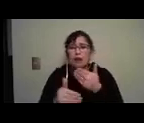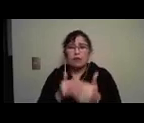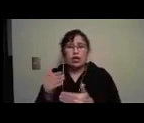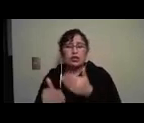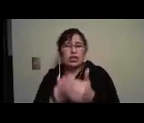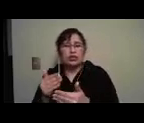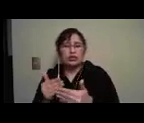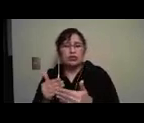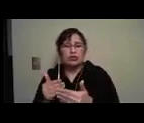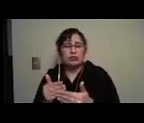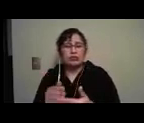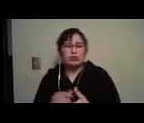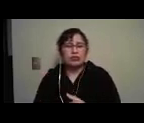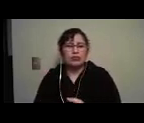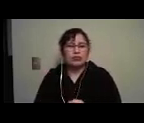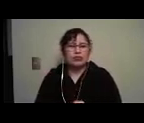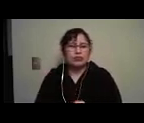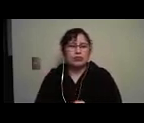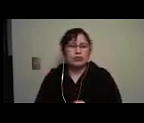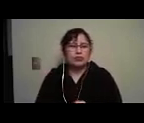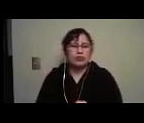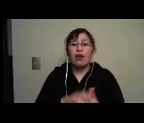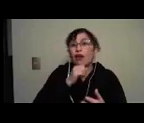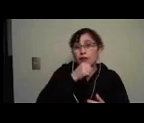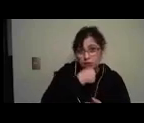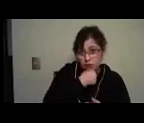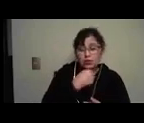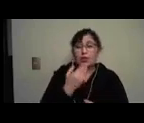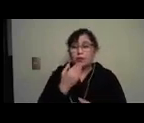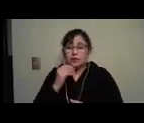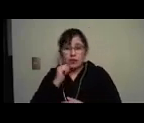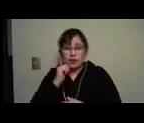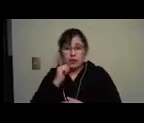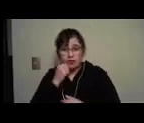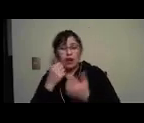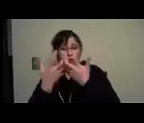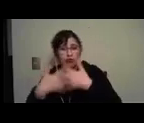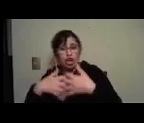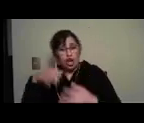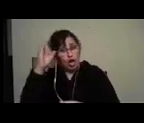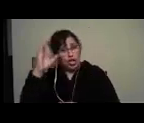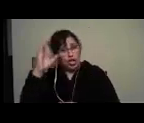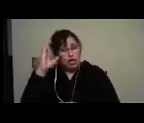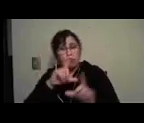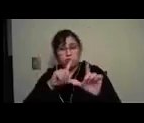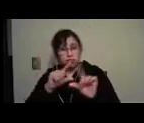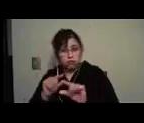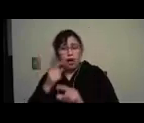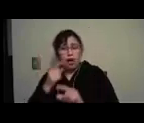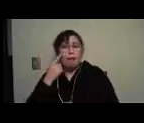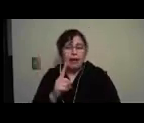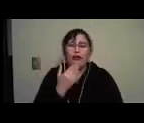envejecimiento tiene relación con la disminución de ciertas funciones cognitivas, ¿ya? Pero cuando